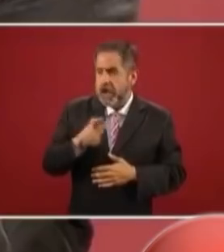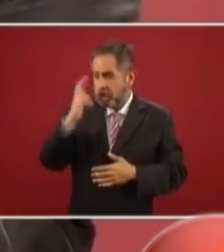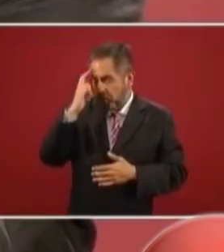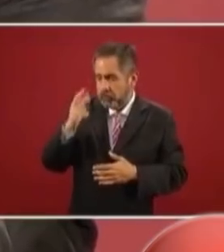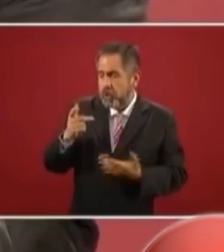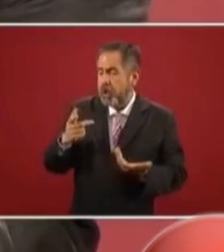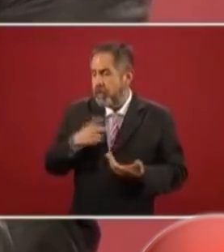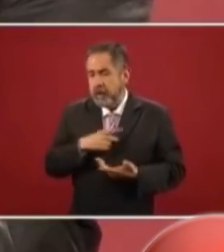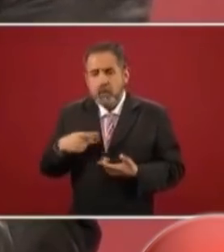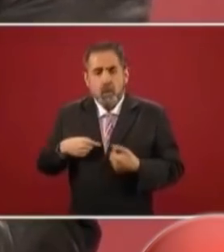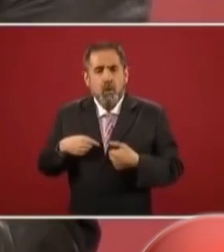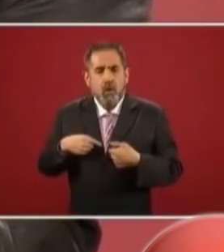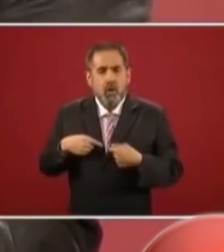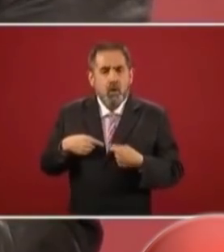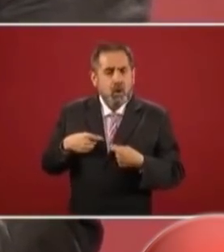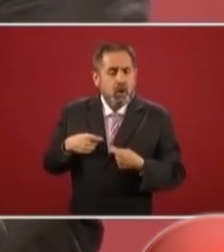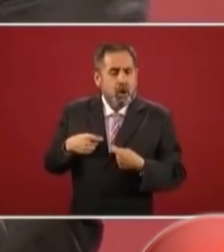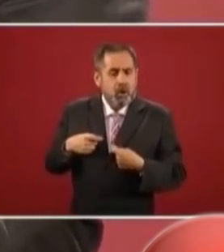reconocimiento, lo tiene